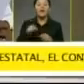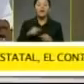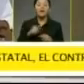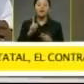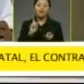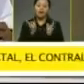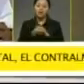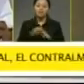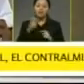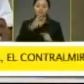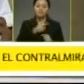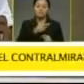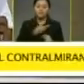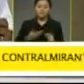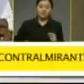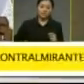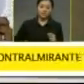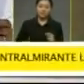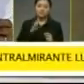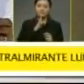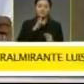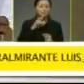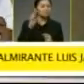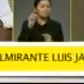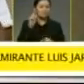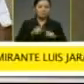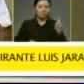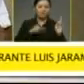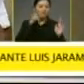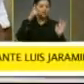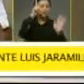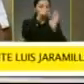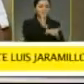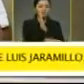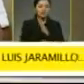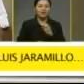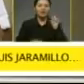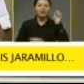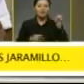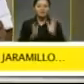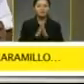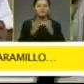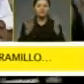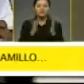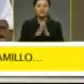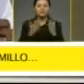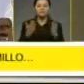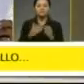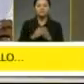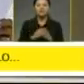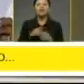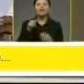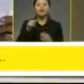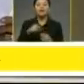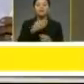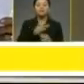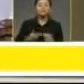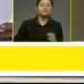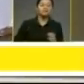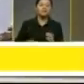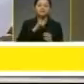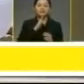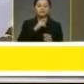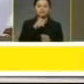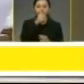a demandar a Michael Moore, a pesar de todo lo que había dicho en sus películas y libros. Bush está obligado a ser más tolerante